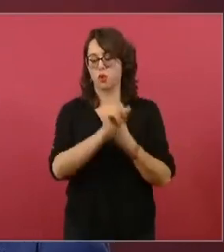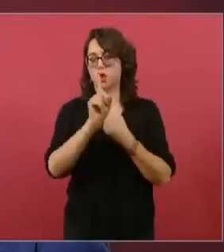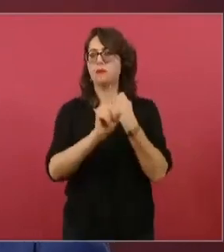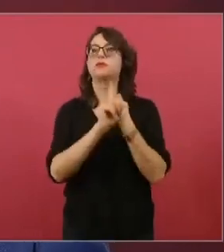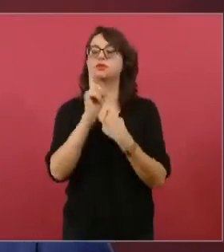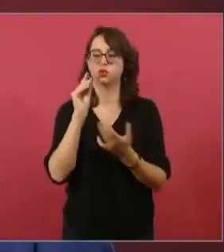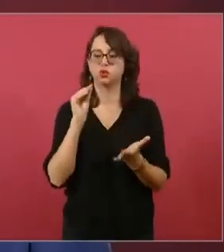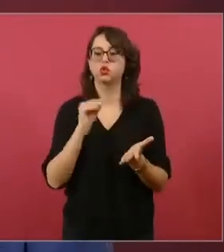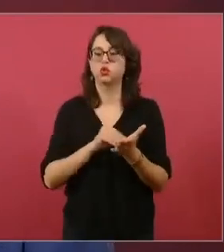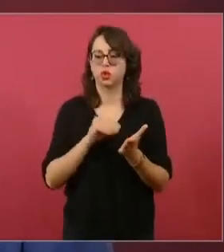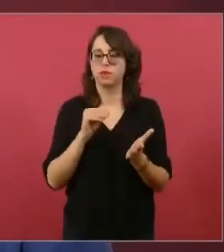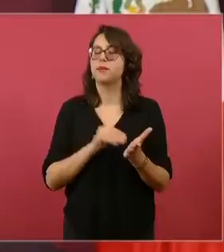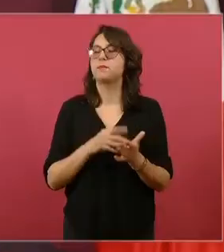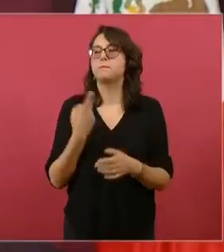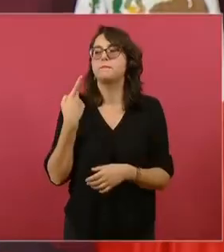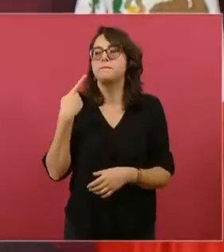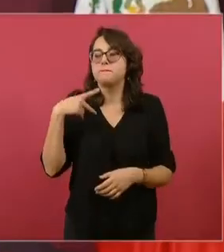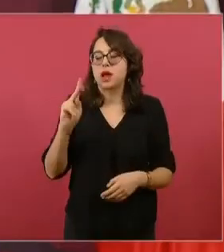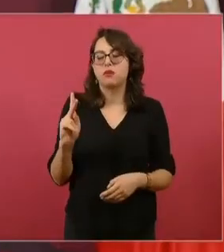donde hay violencia,